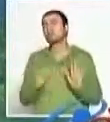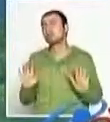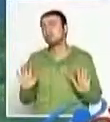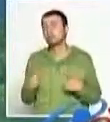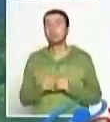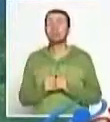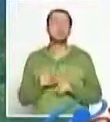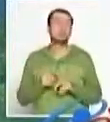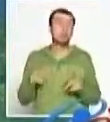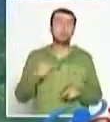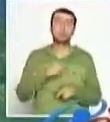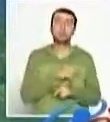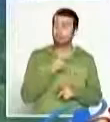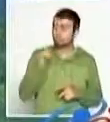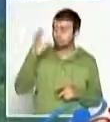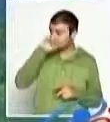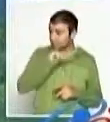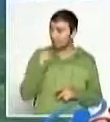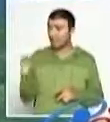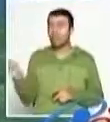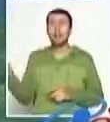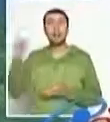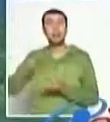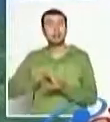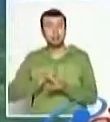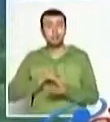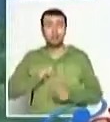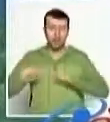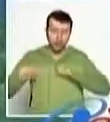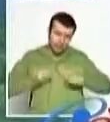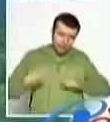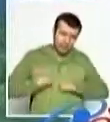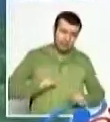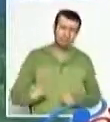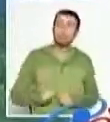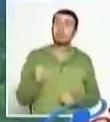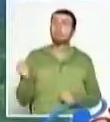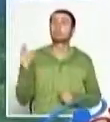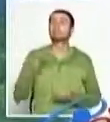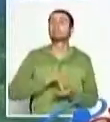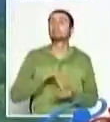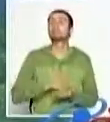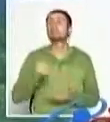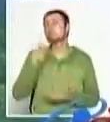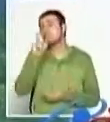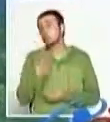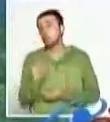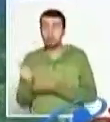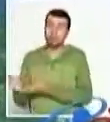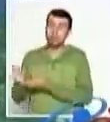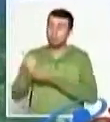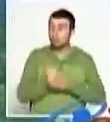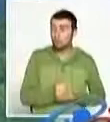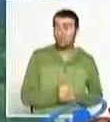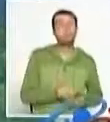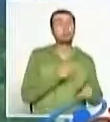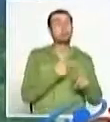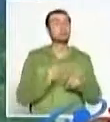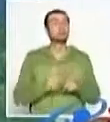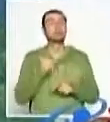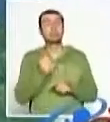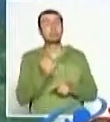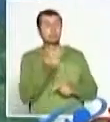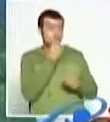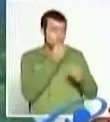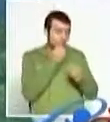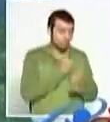nos estamos dando cuenta de que esa participación activa, de que la colaboración del paciente, de que los cambios de hábitos alimenticios, de